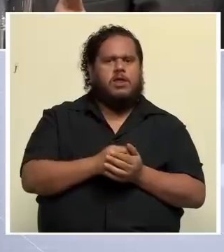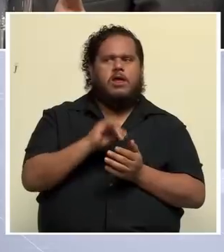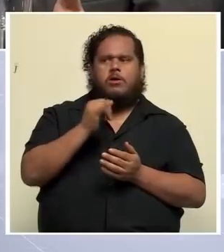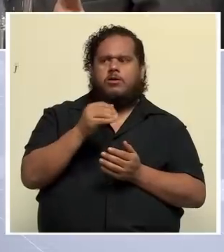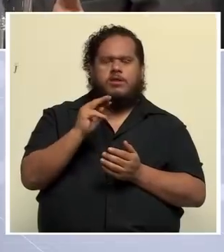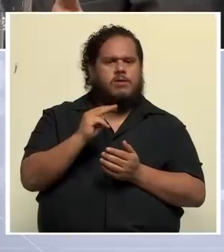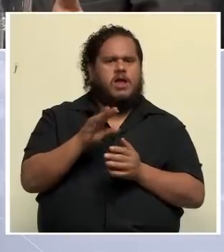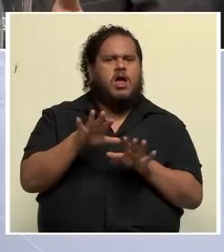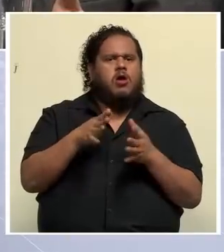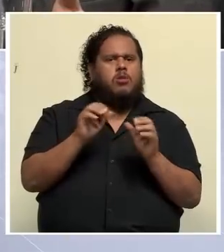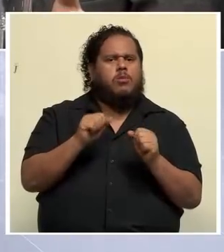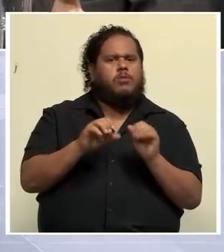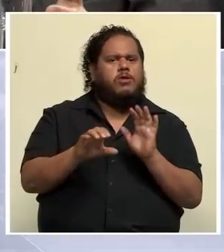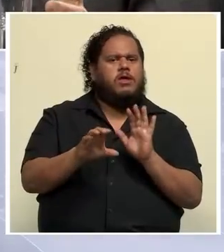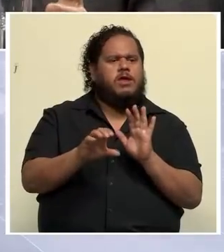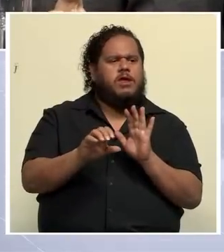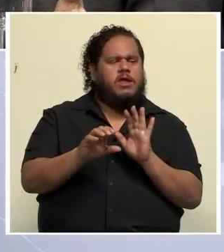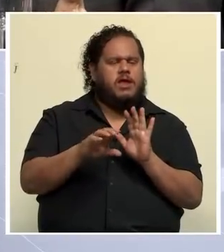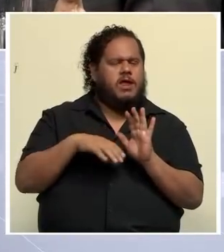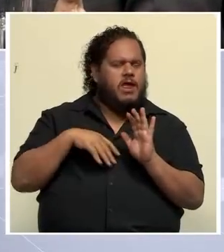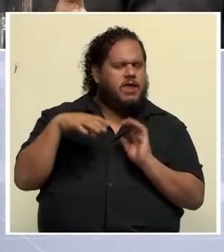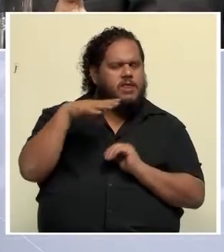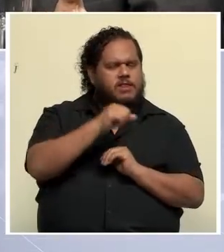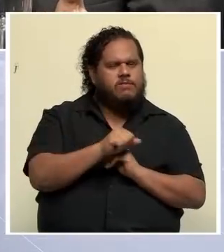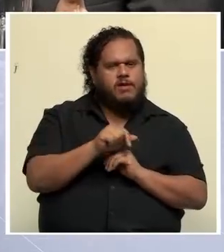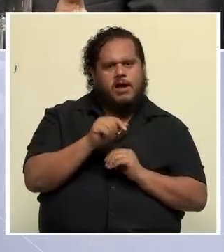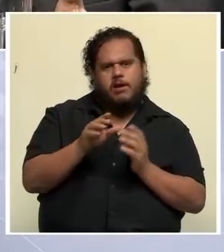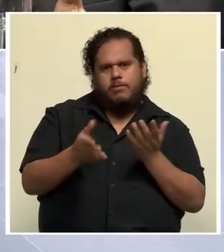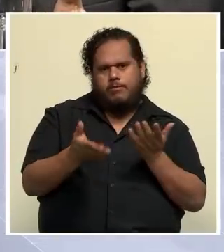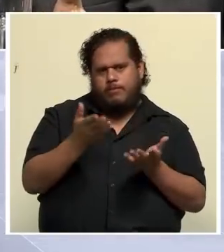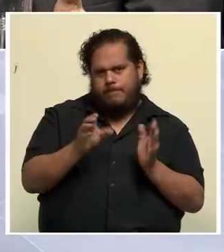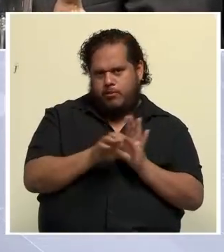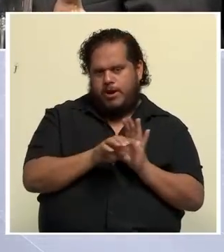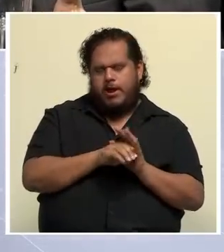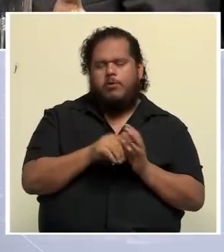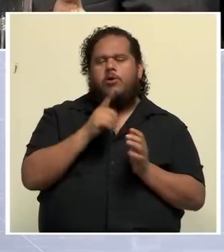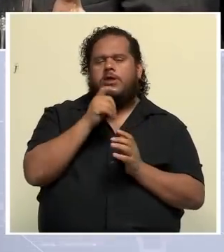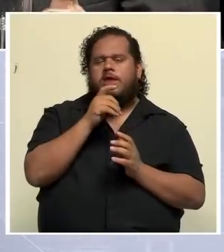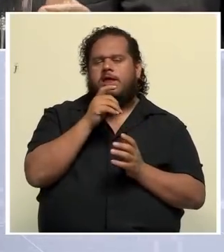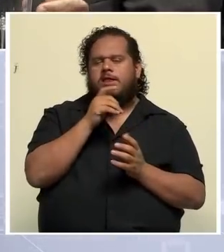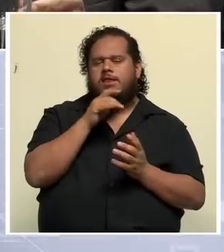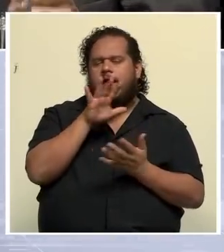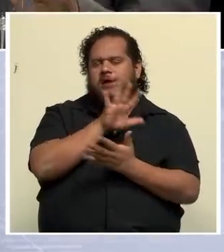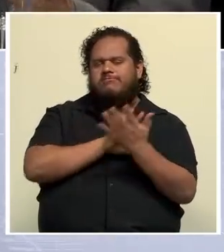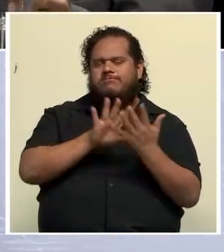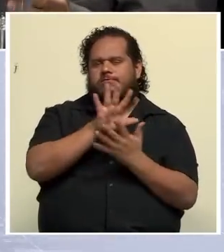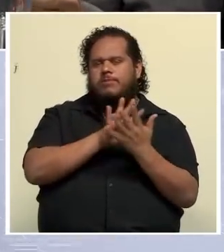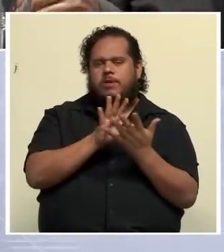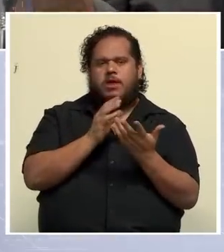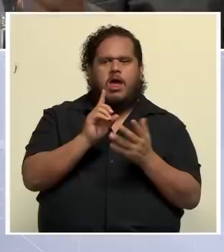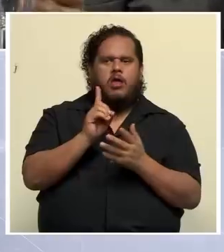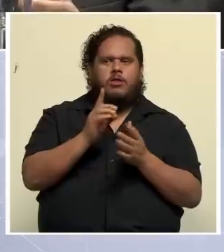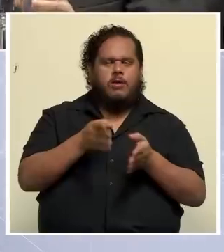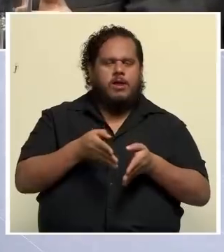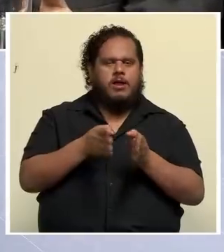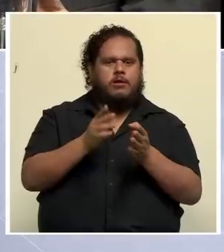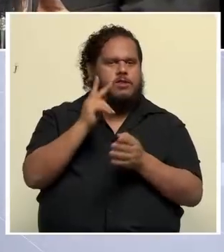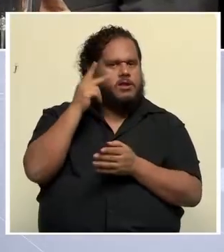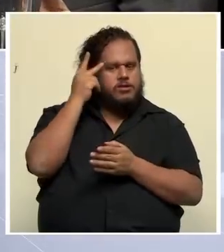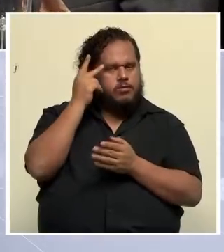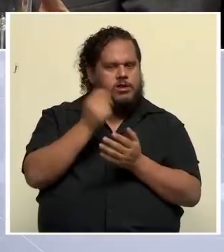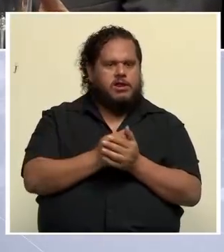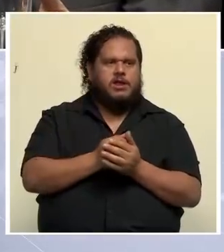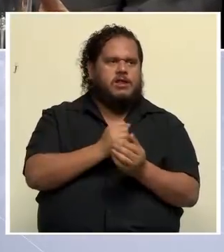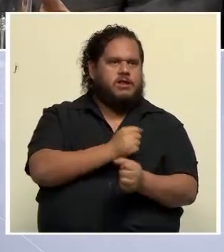María, ¿cómo puede identificar, para quien esté ahora, digamos, confundido en términos de por dónde va el cauce de las políticas, sea